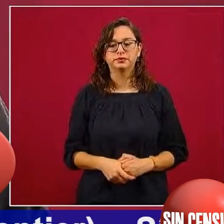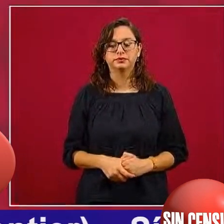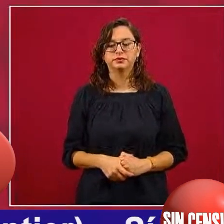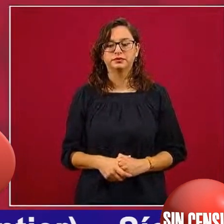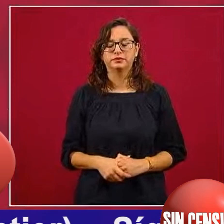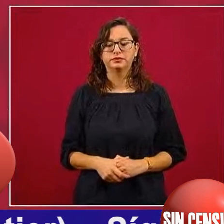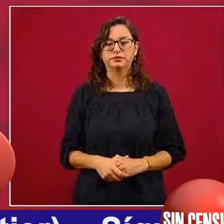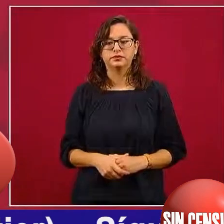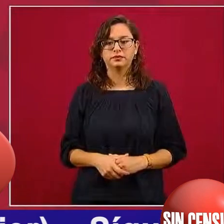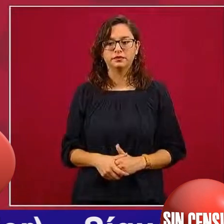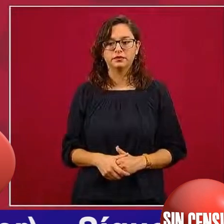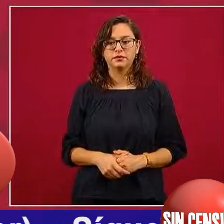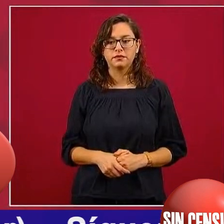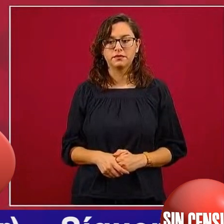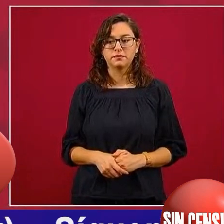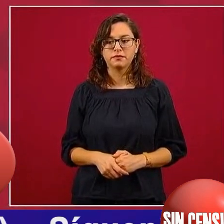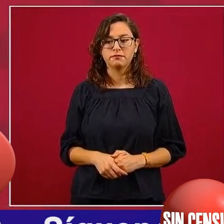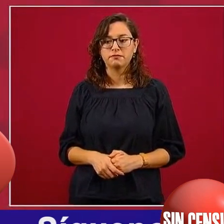fundamentalmente,